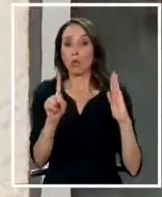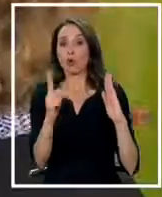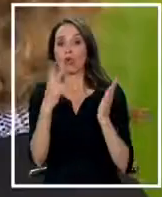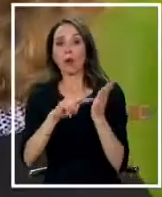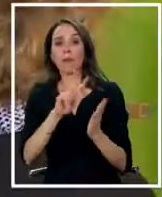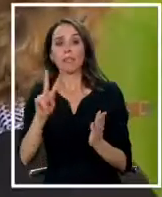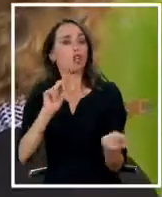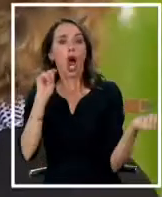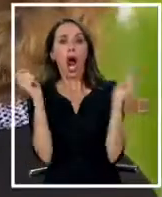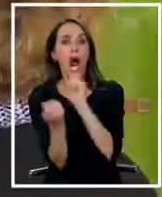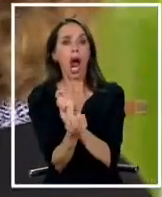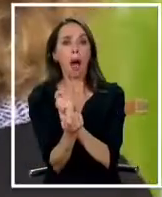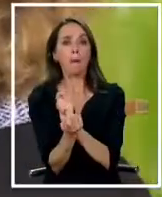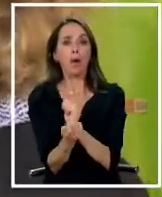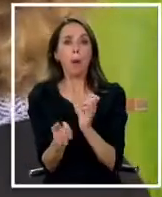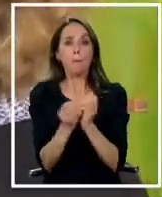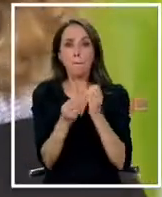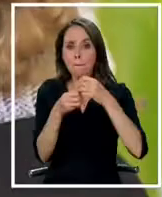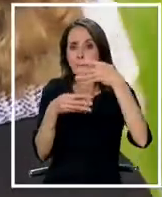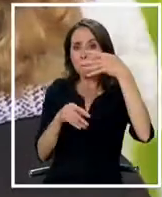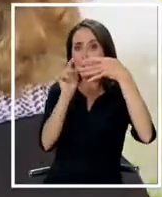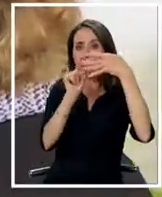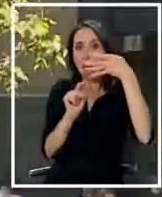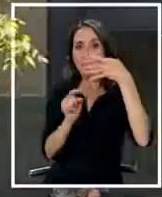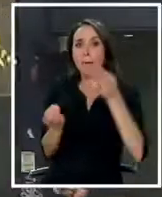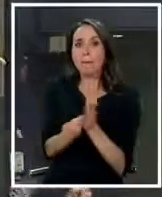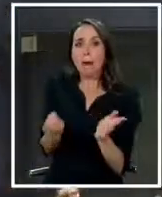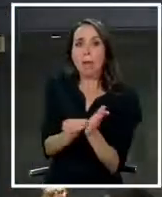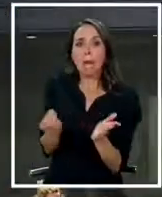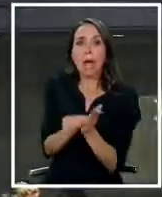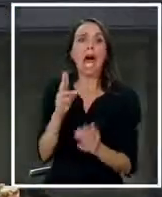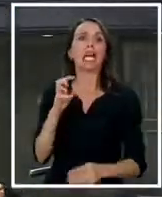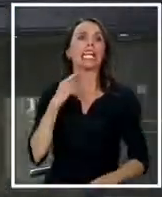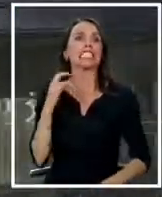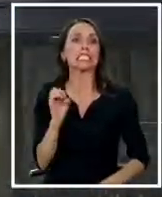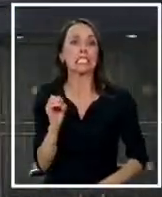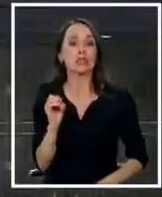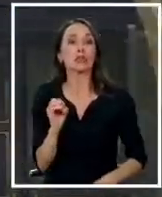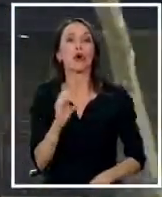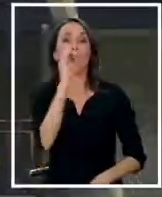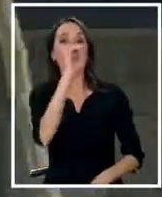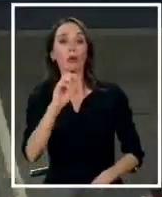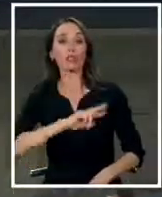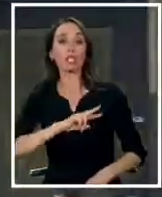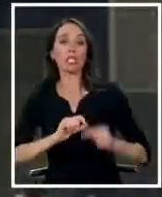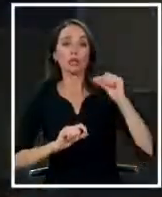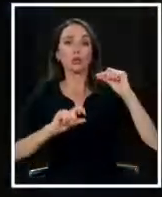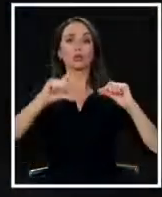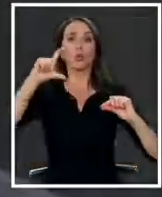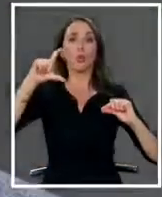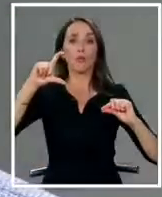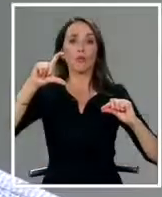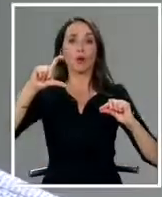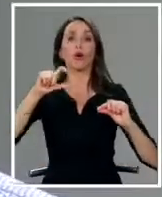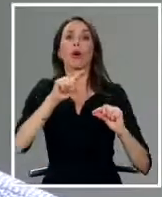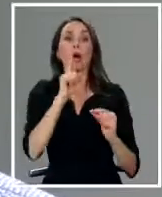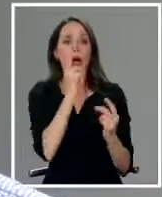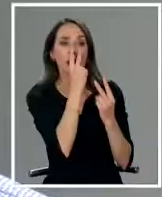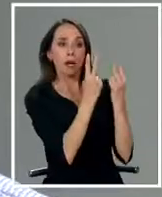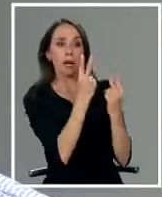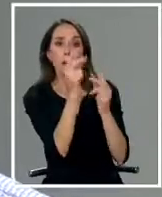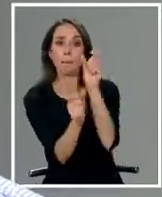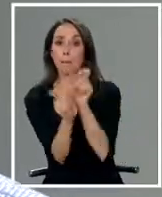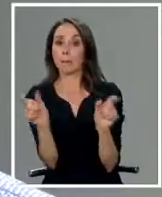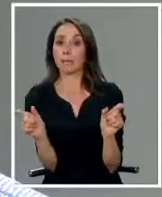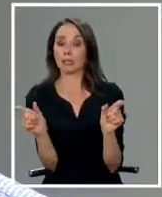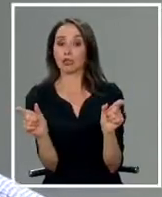2022, tras las mayores restricciones por parte de la banca y también las alzas en las tasas de interés. Hay un cambio en las